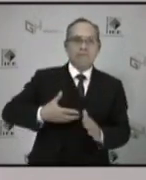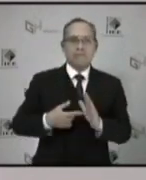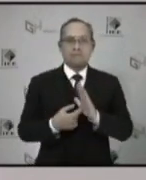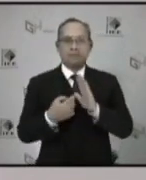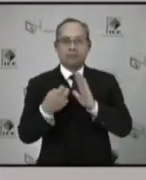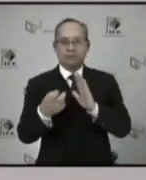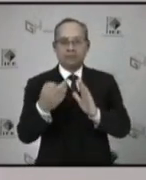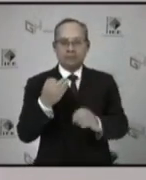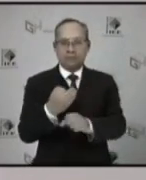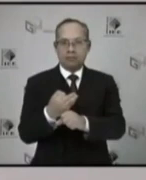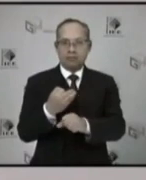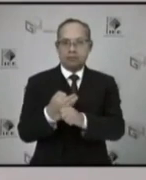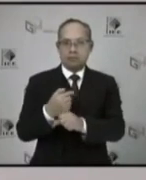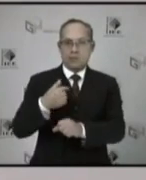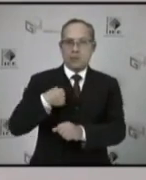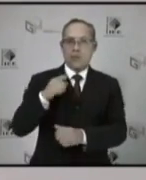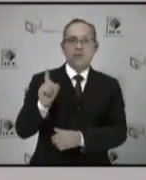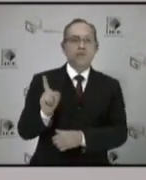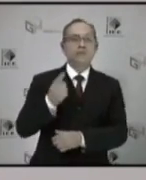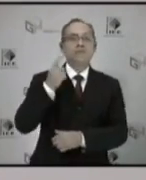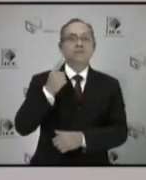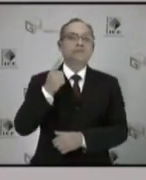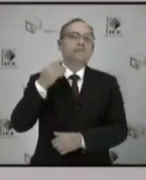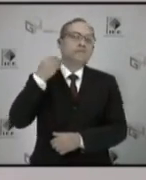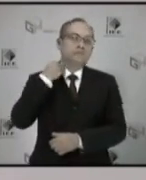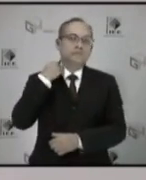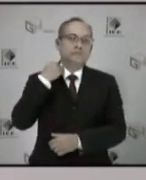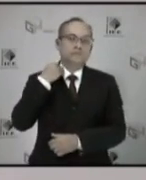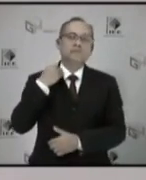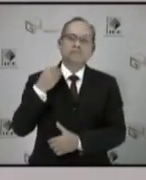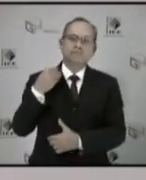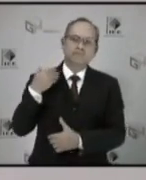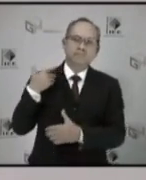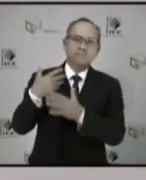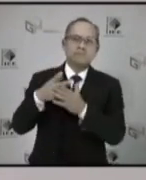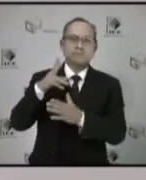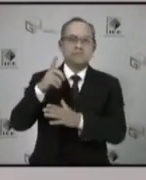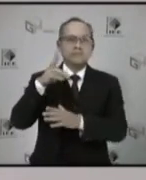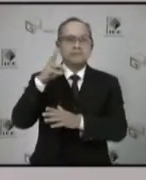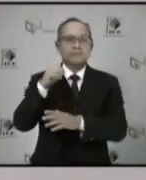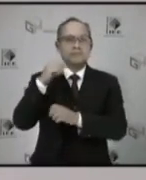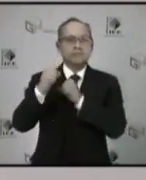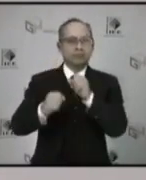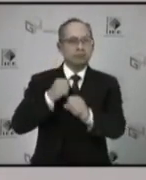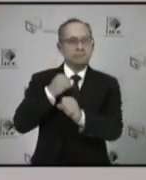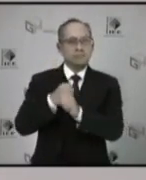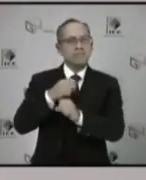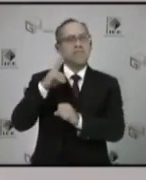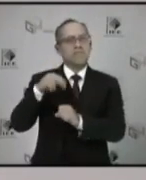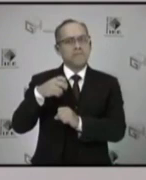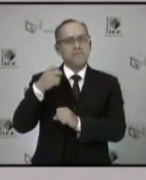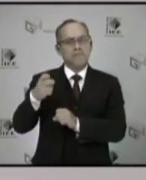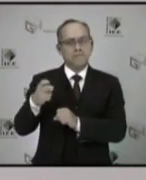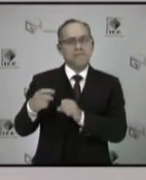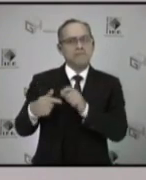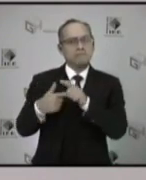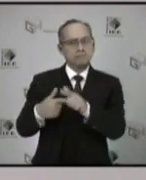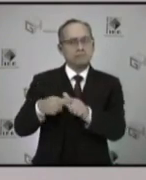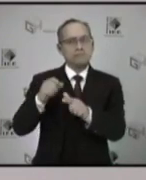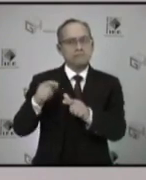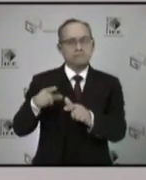abogado, tengo 39 años de titulado y he ejercido mi profesión tanto en la vida